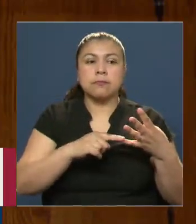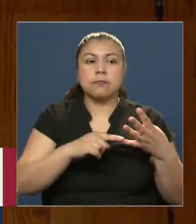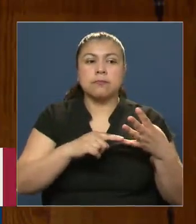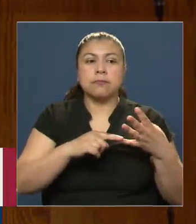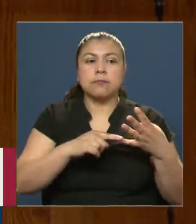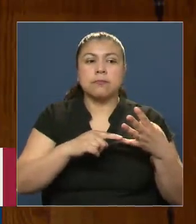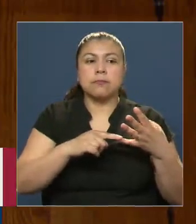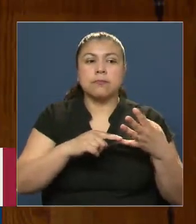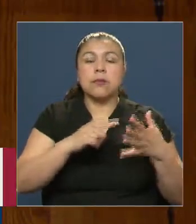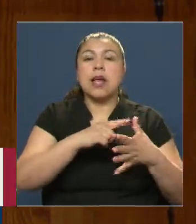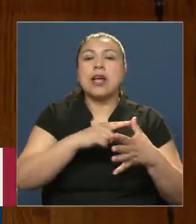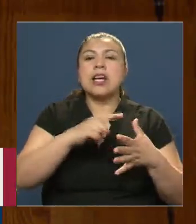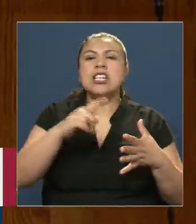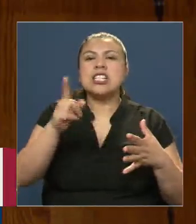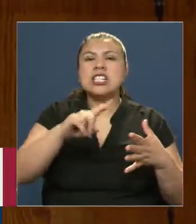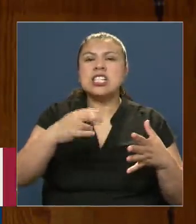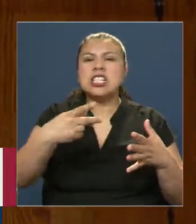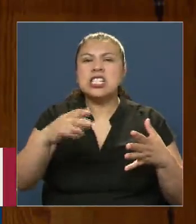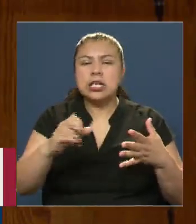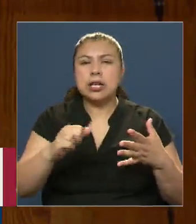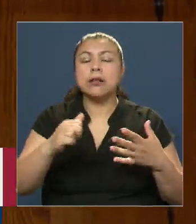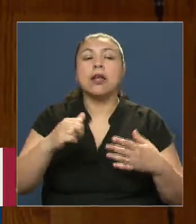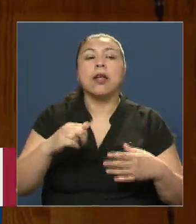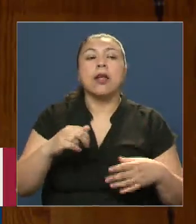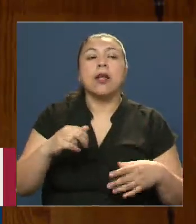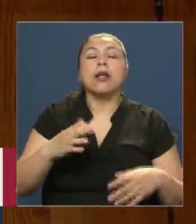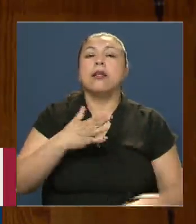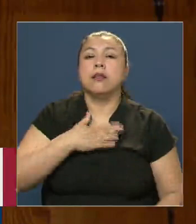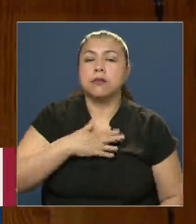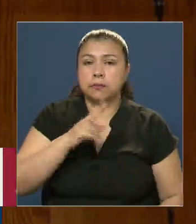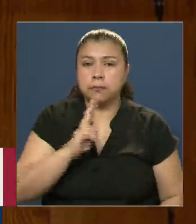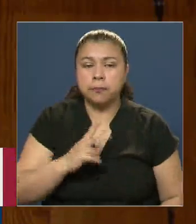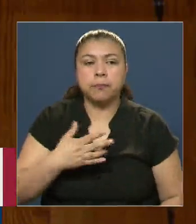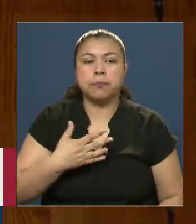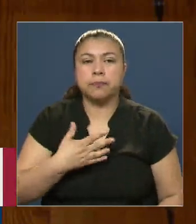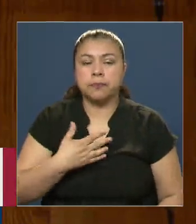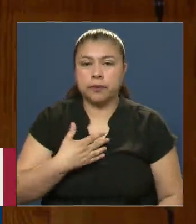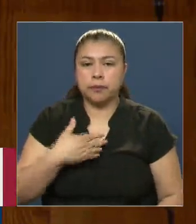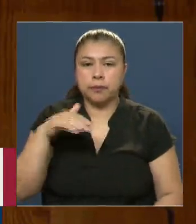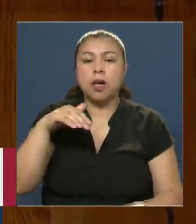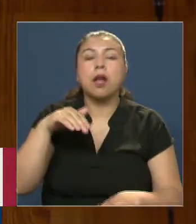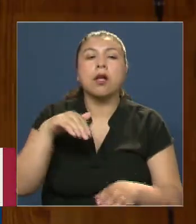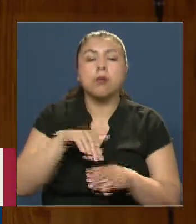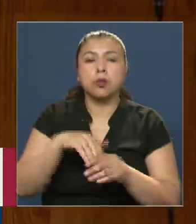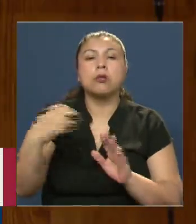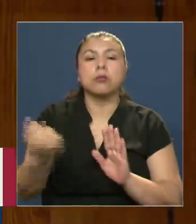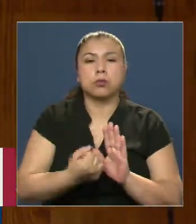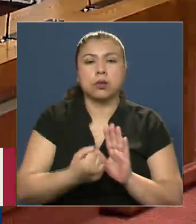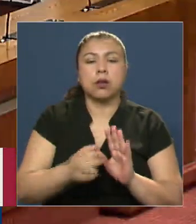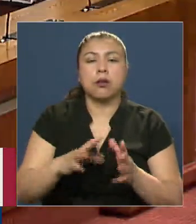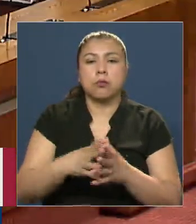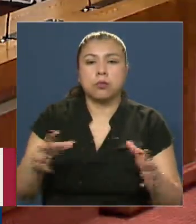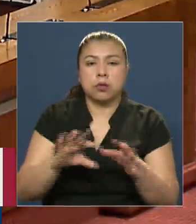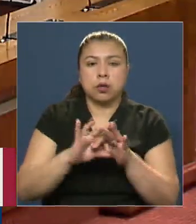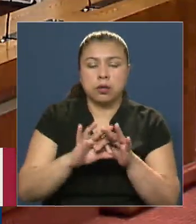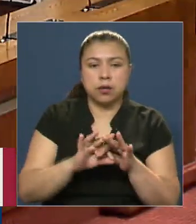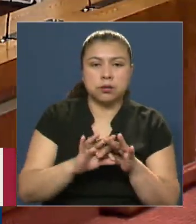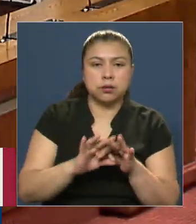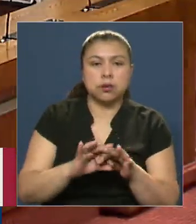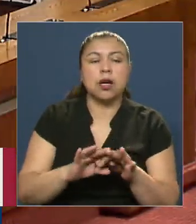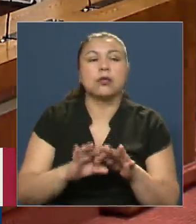Chilling, von Mühlenberg y quien habla, Sofía Cid. Muchas gracias. Muchas gracias,